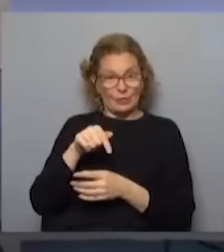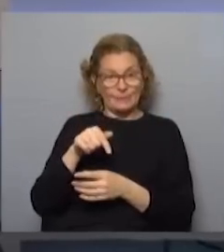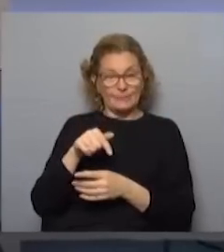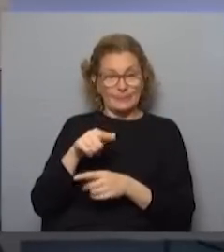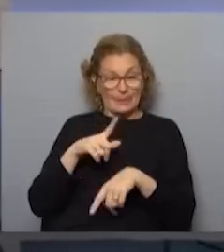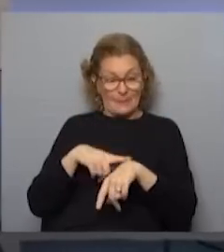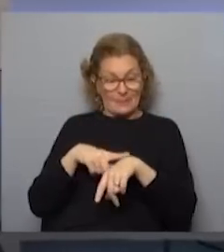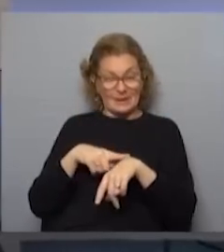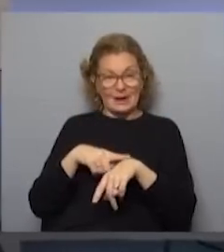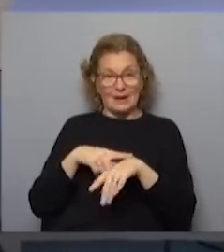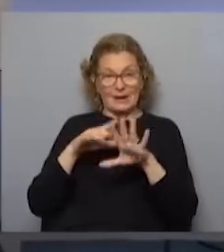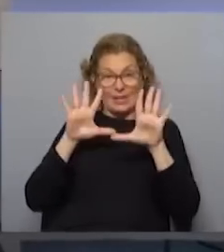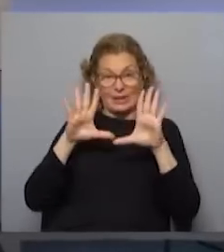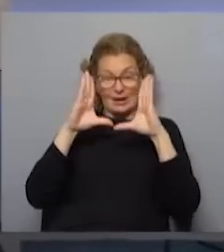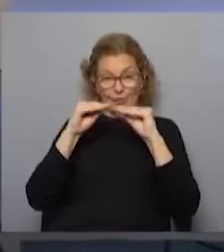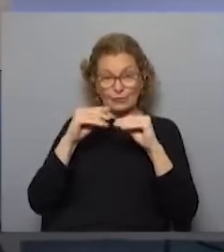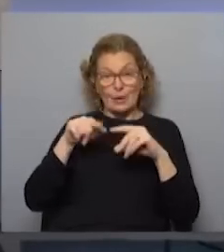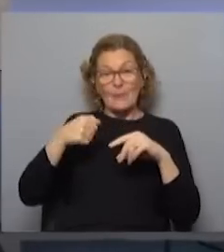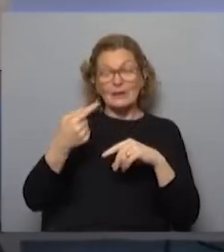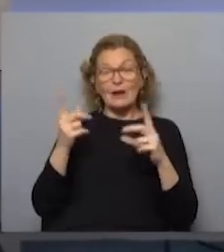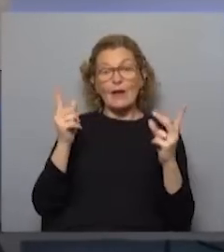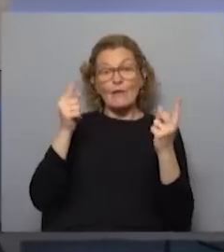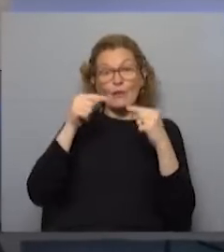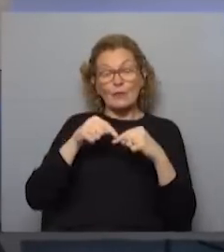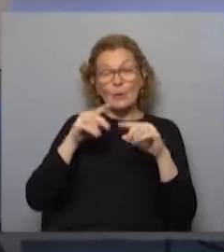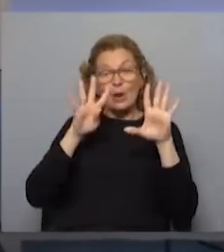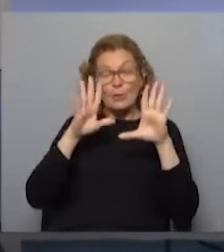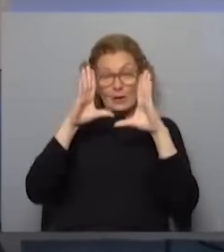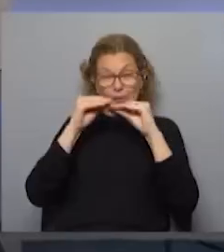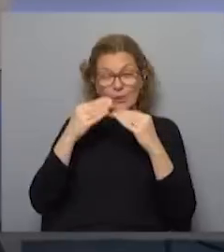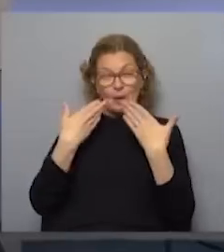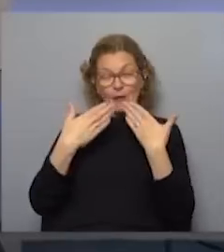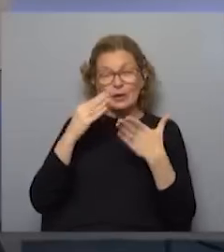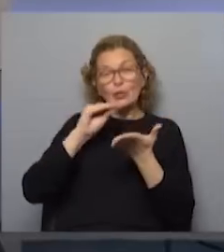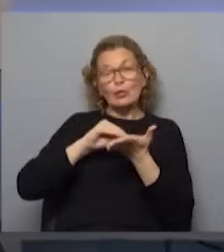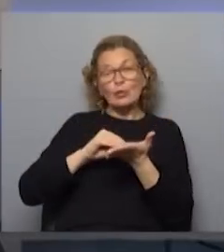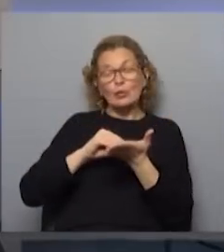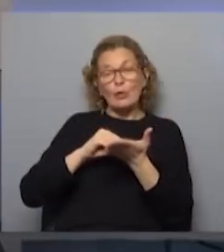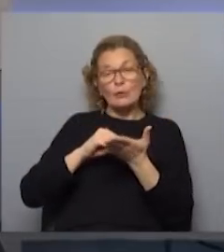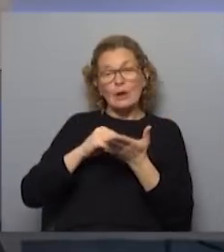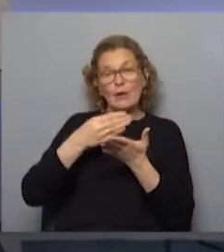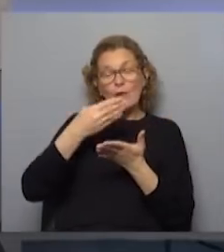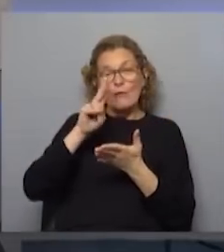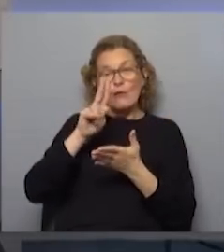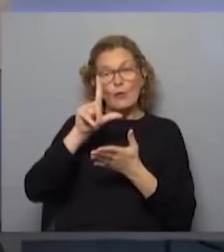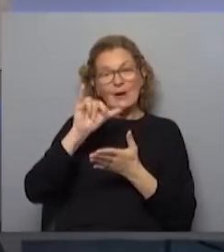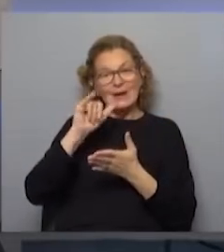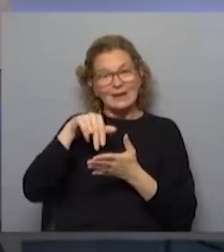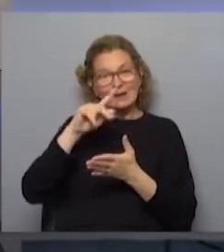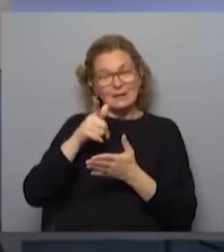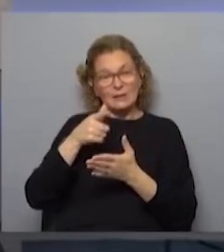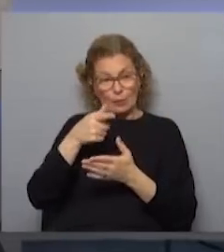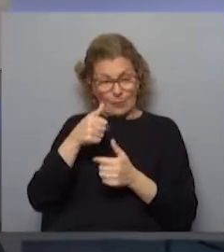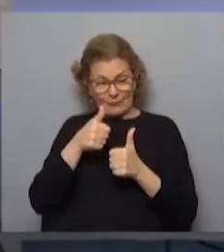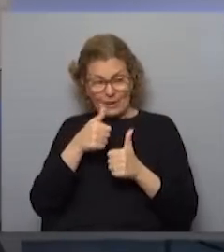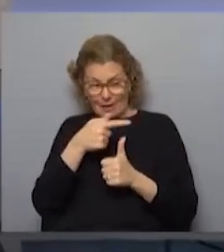si miran su reloj y son las 10 de la noche mañana volvemos en vivo a las 21 horas y vamos a estar hablando sobre bullying me vas a